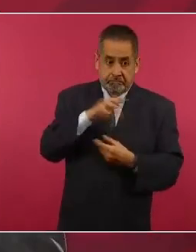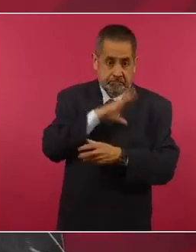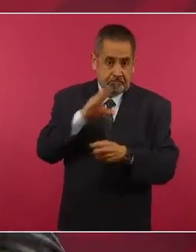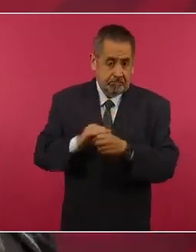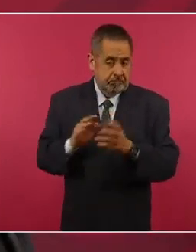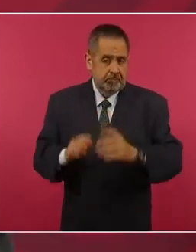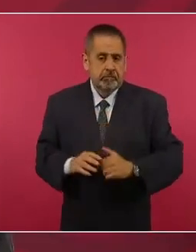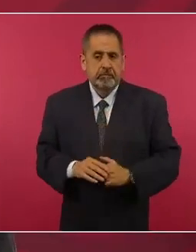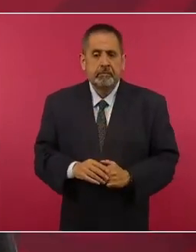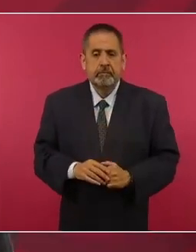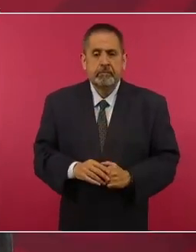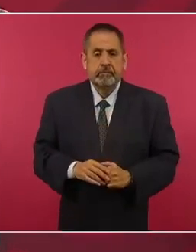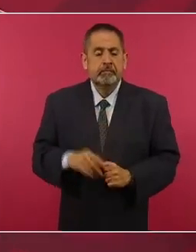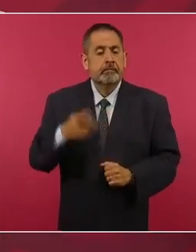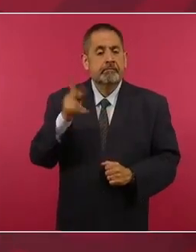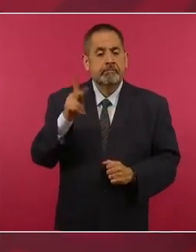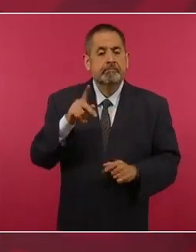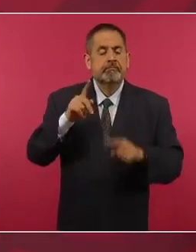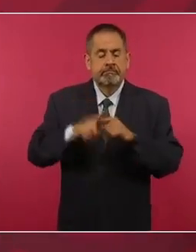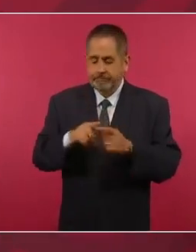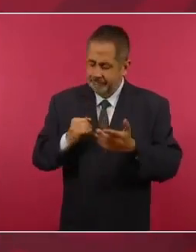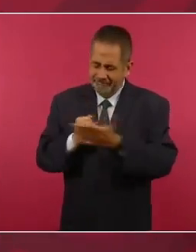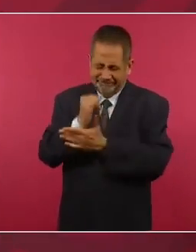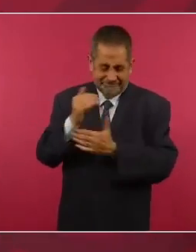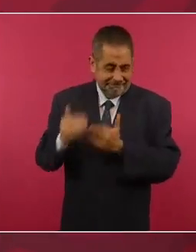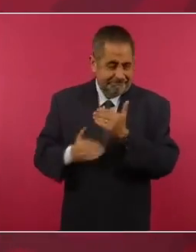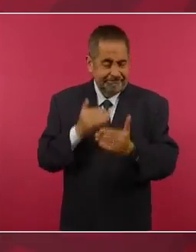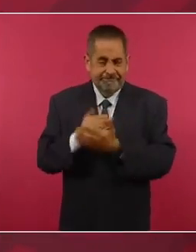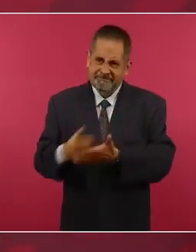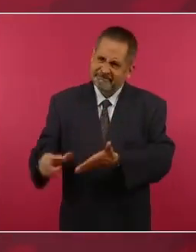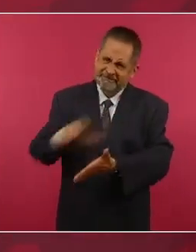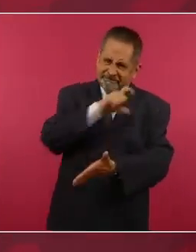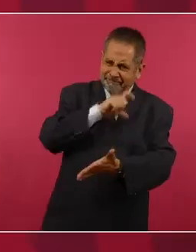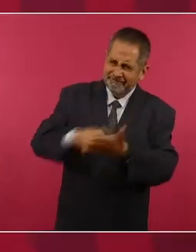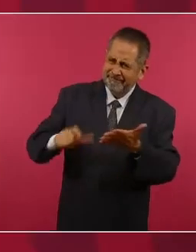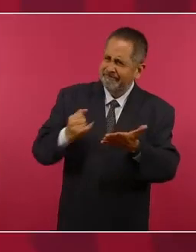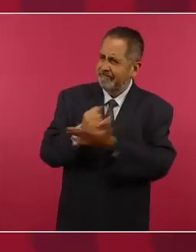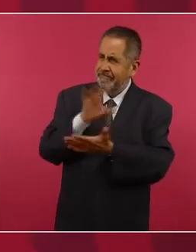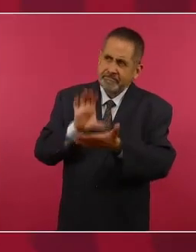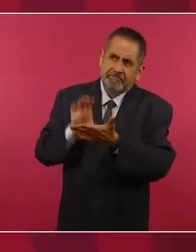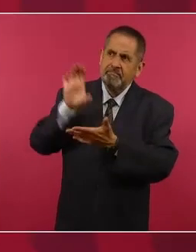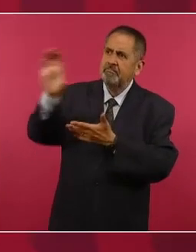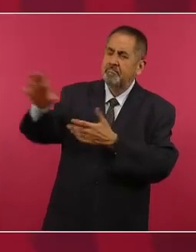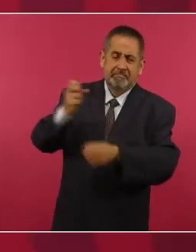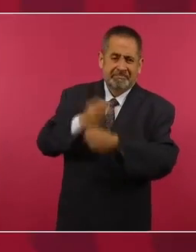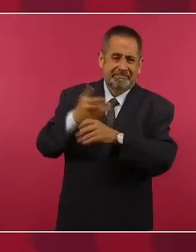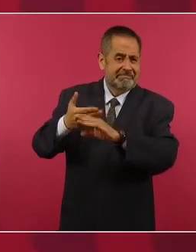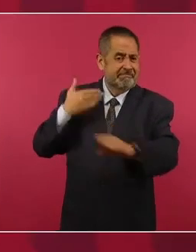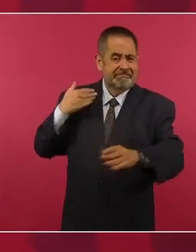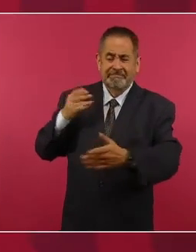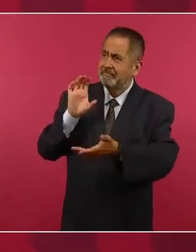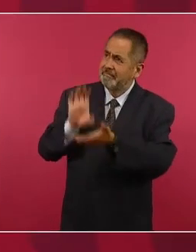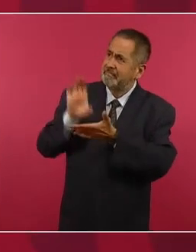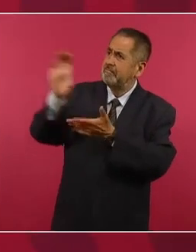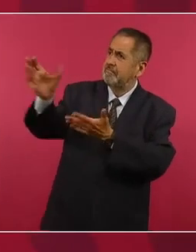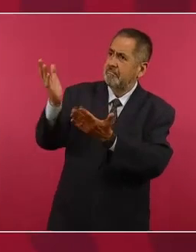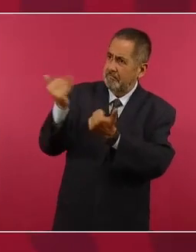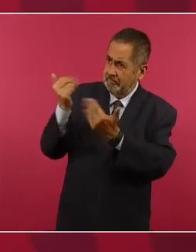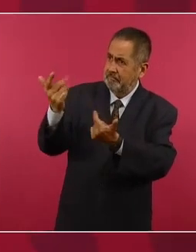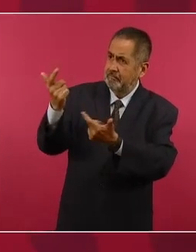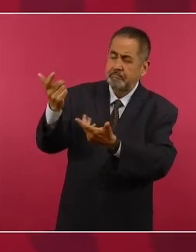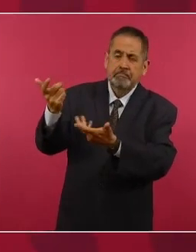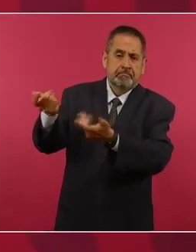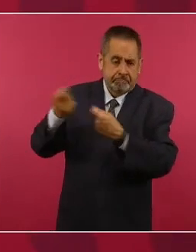pero la decisión fue: vamos a comprarlas y vamos a pagarlas para que no